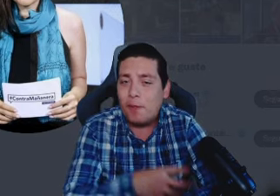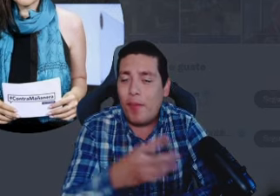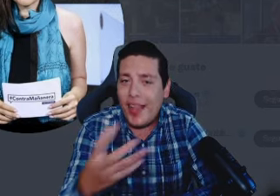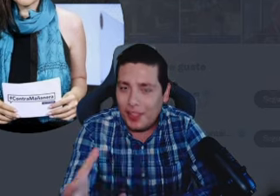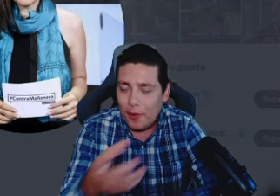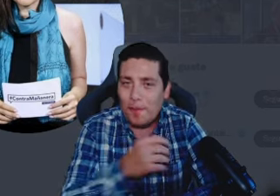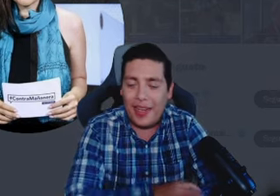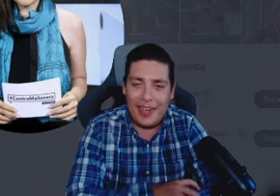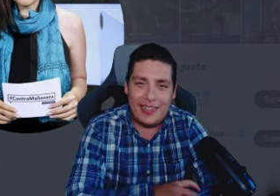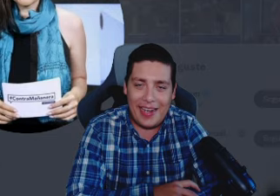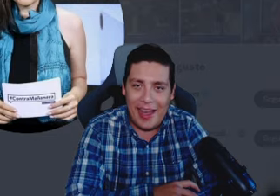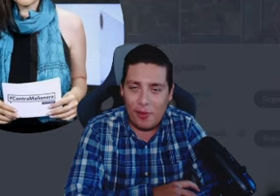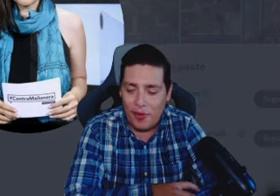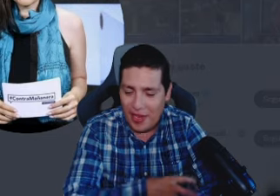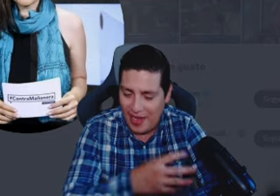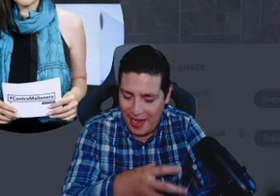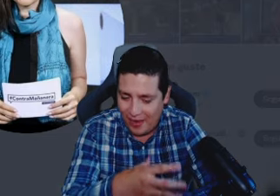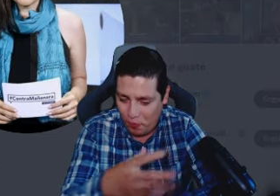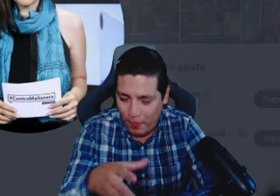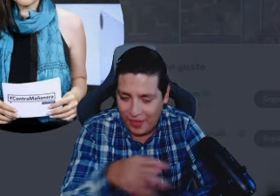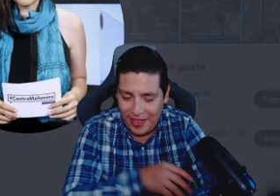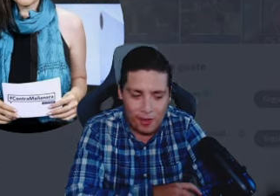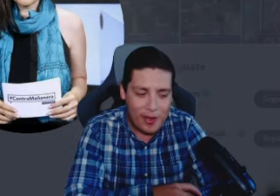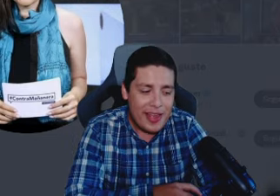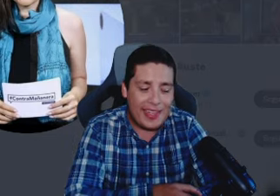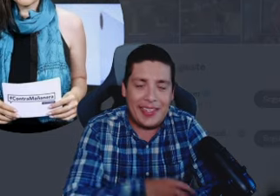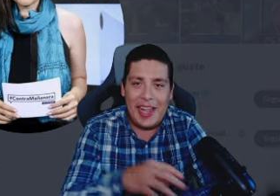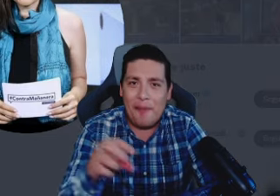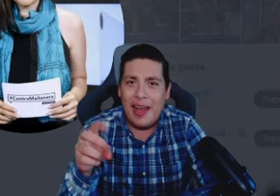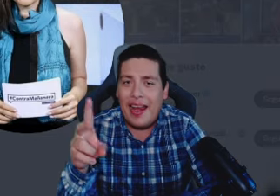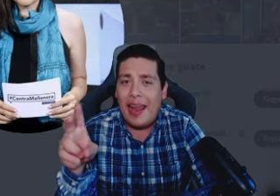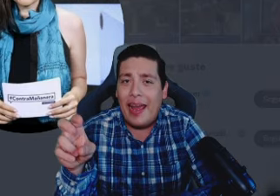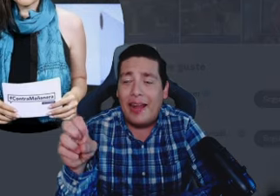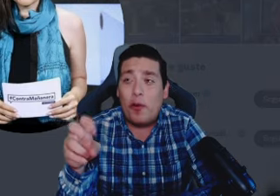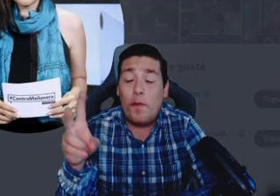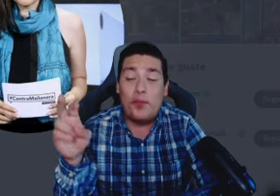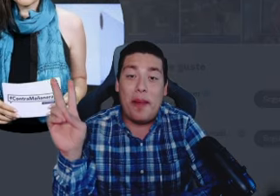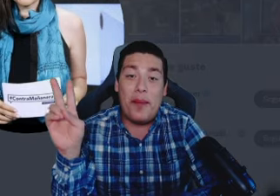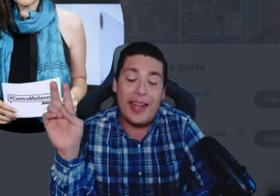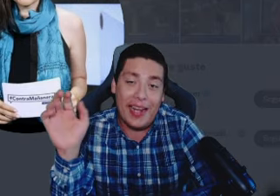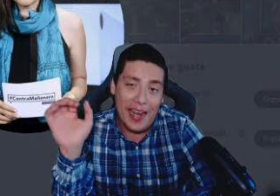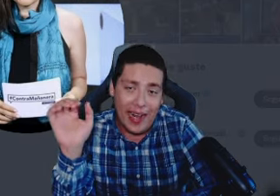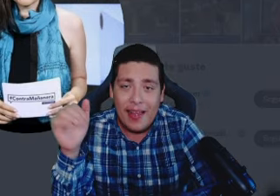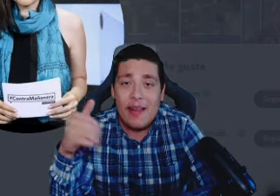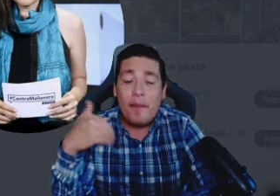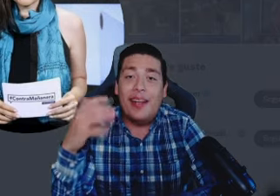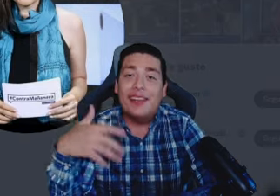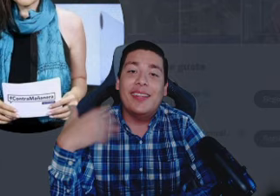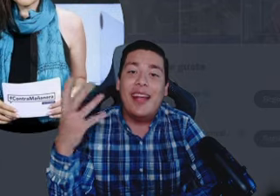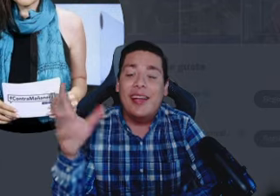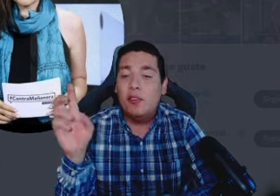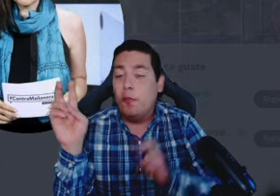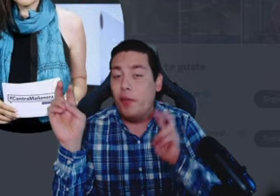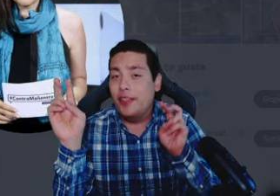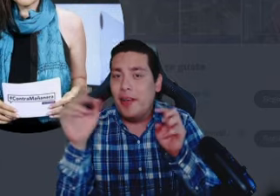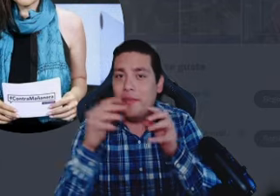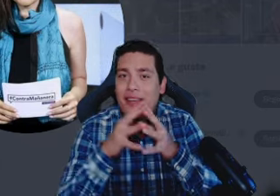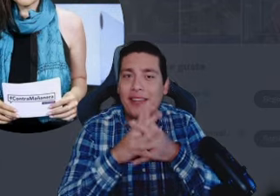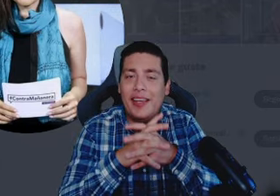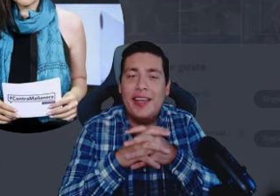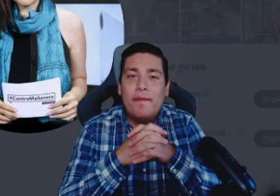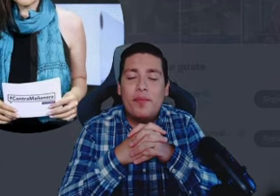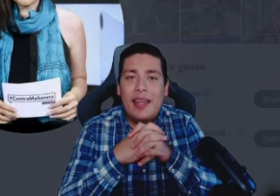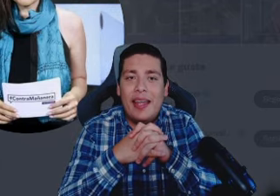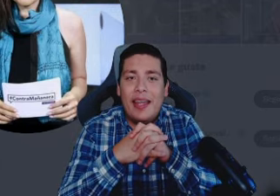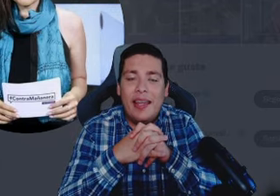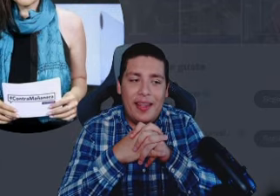un espacio en el Senado y en su partido que se llama La Contramañanera, para tratar